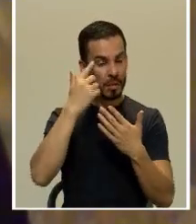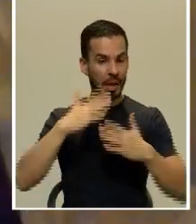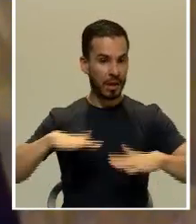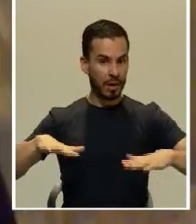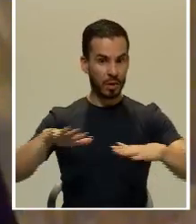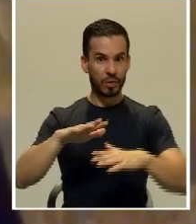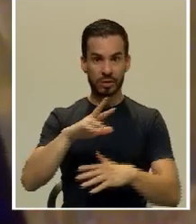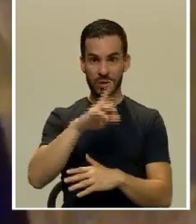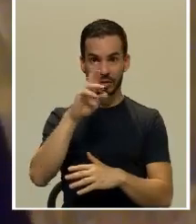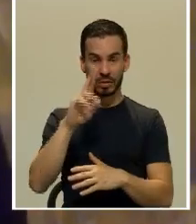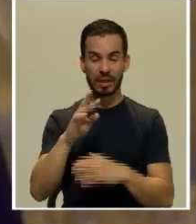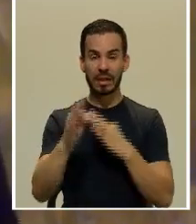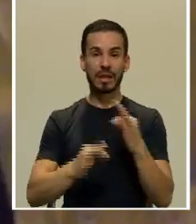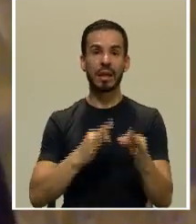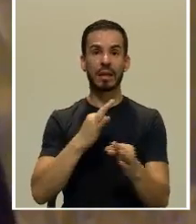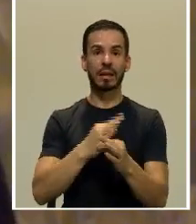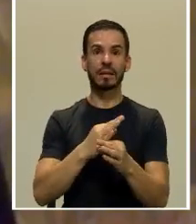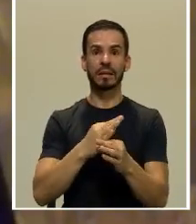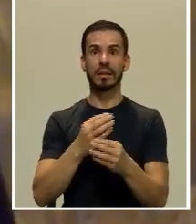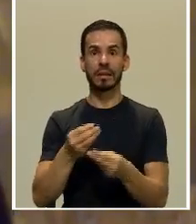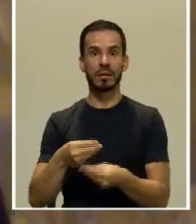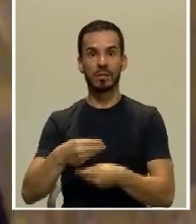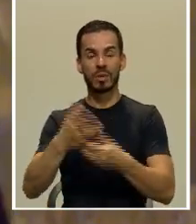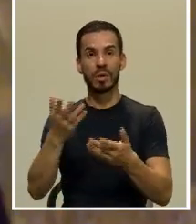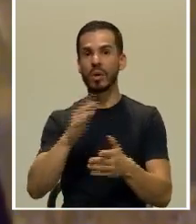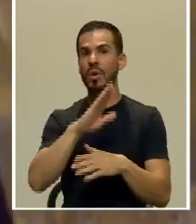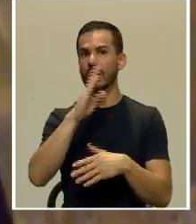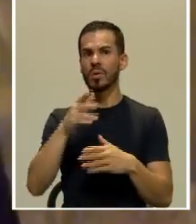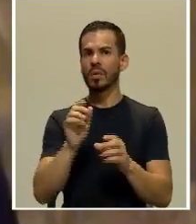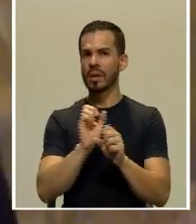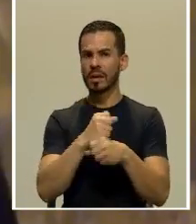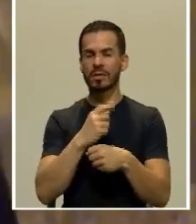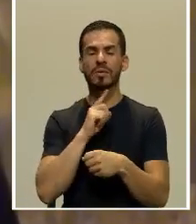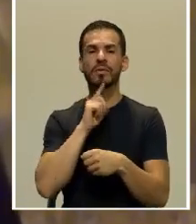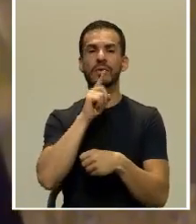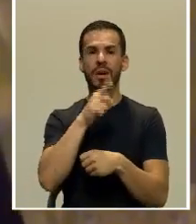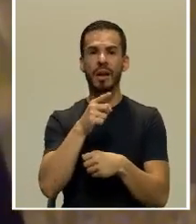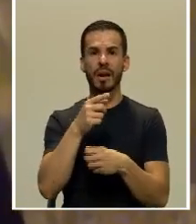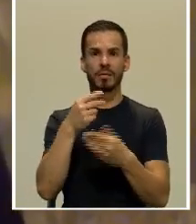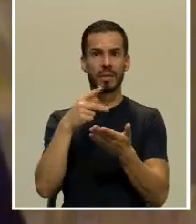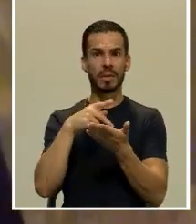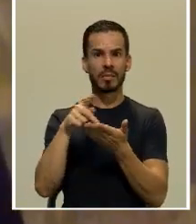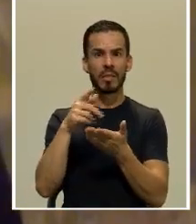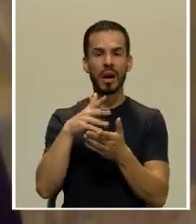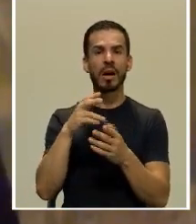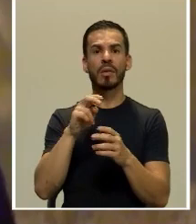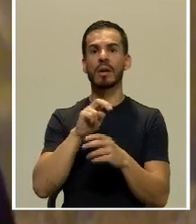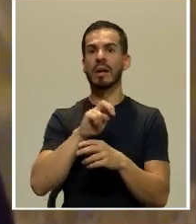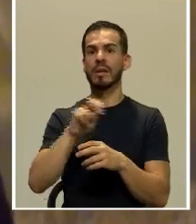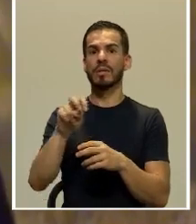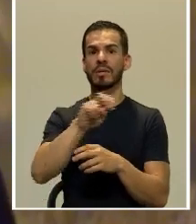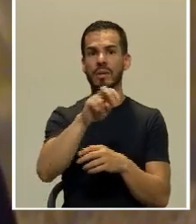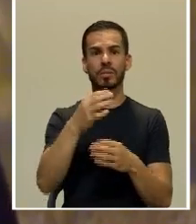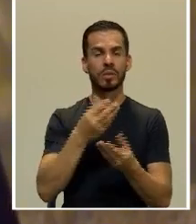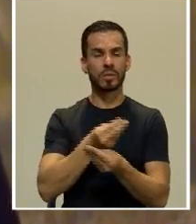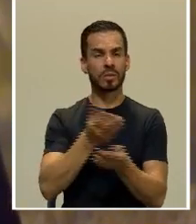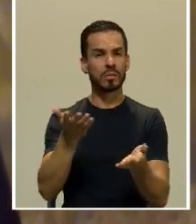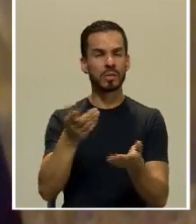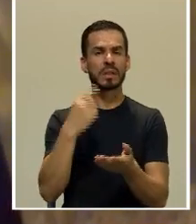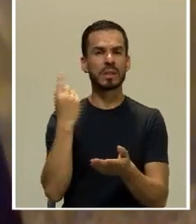coyuntura costarricense, del tipo de inversión. Nunca hemos hecho realmente una inversión en transporte público.